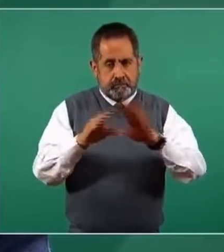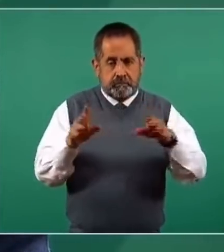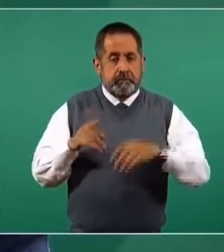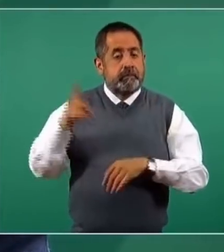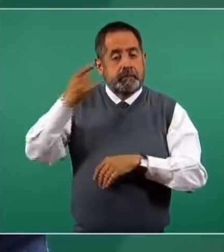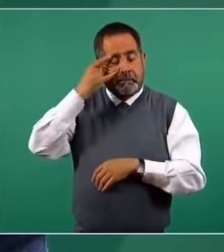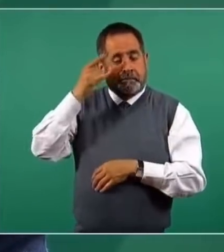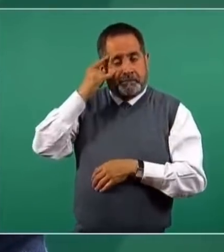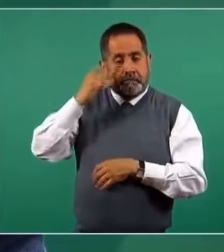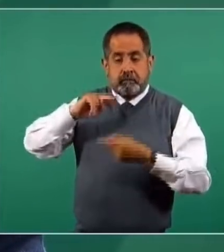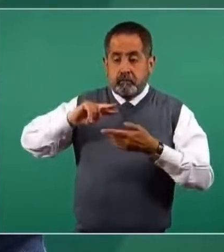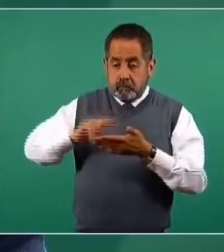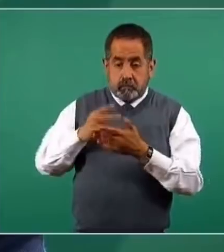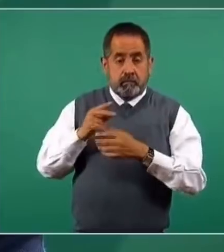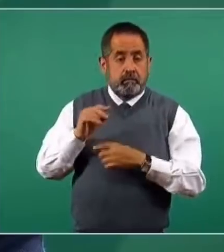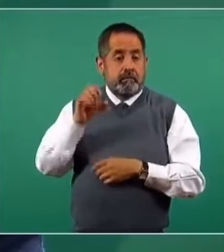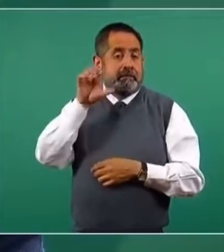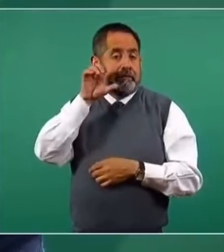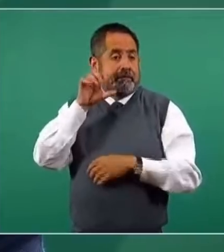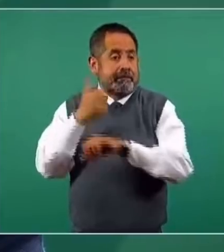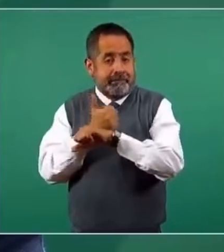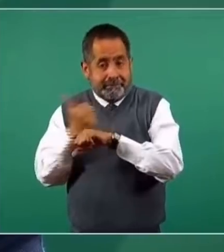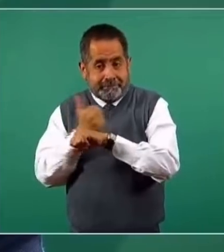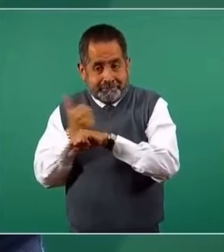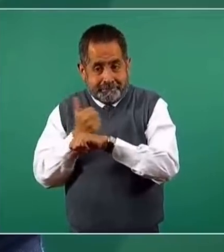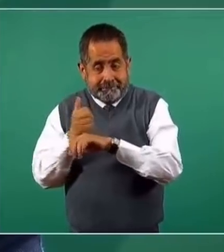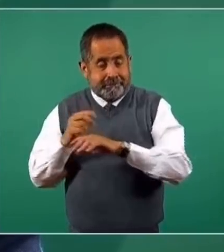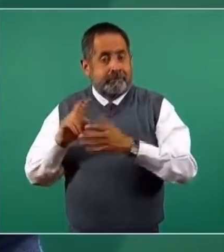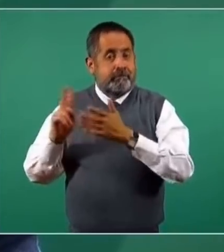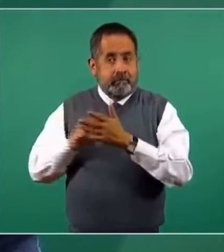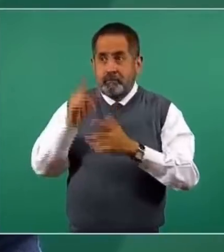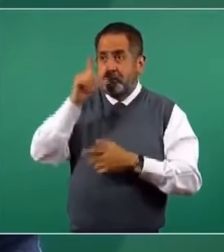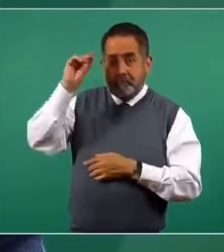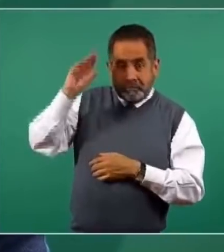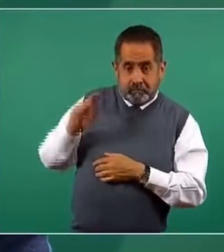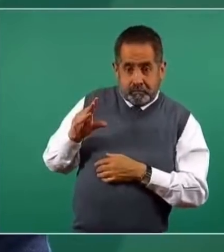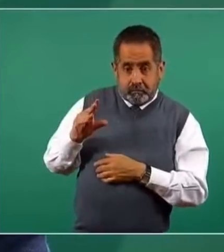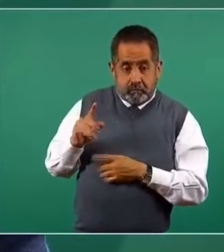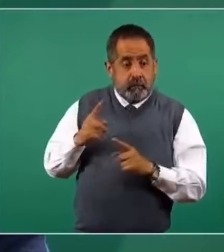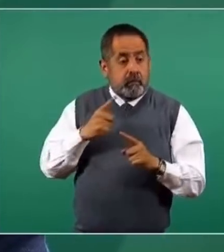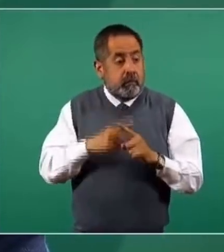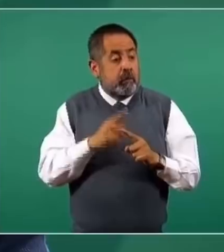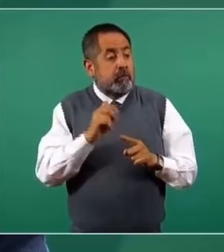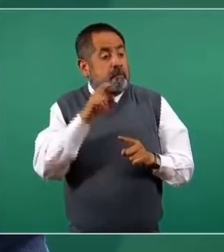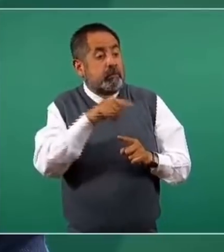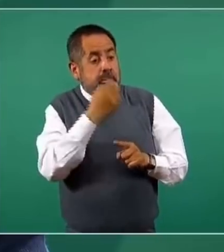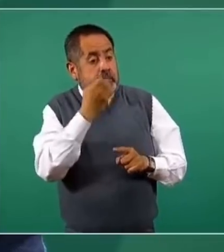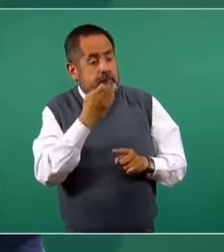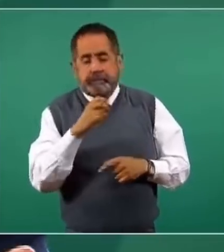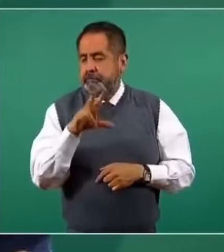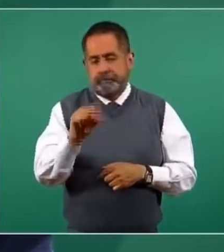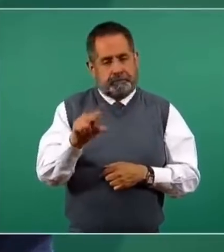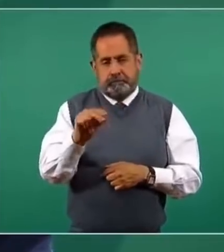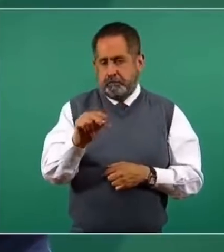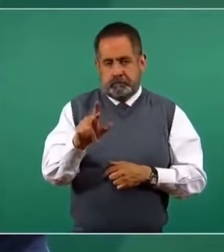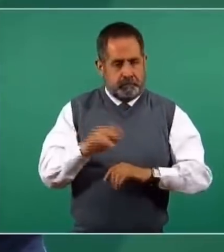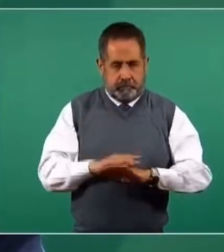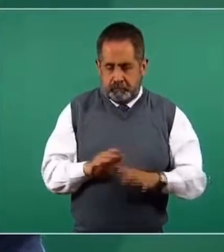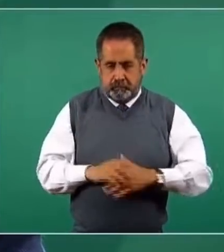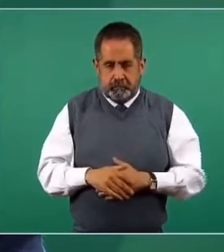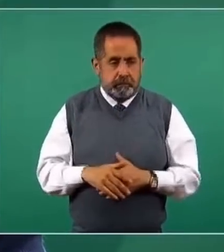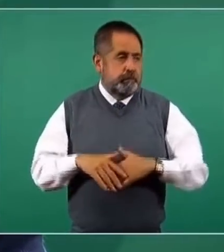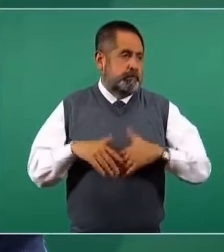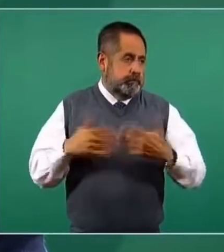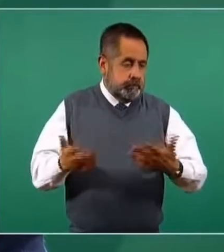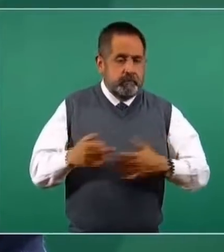caso de Campeche no es consecuencia de la apertura de las escuelas. Ahora, respecto, bueno, por consiguiente, la segunda